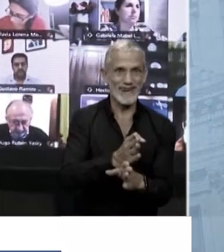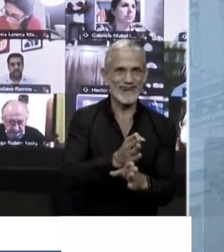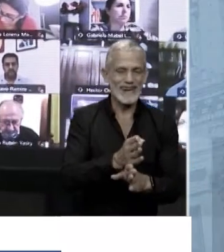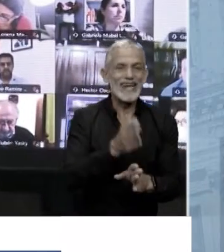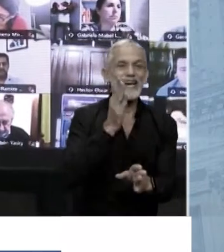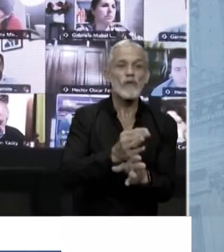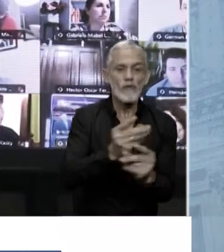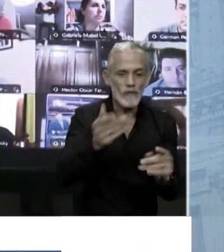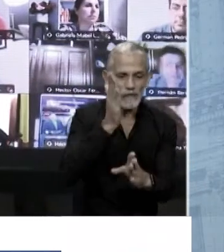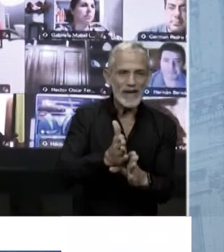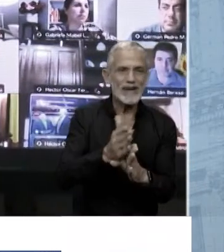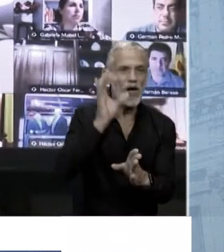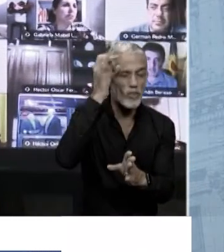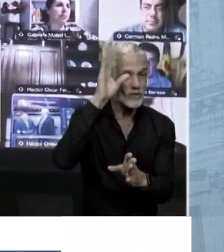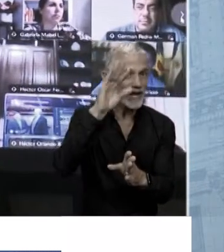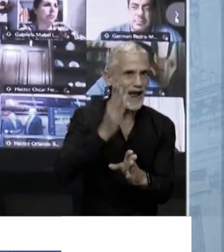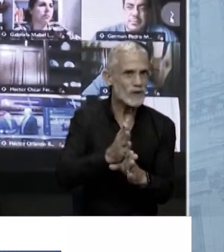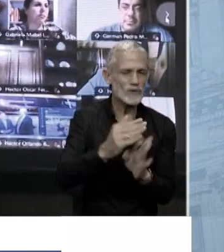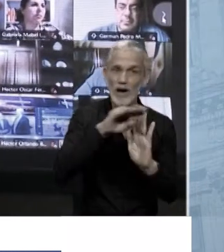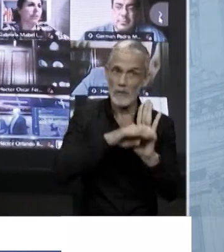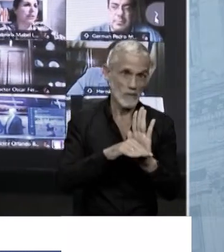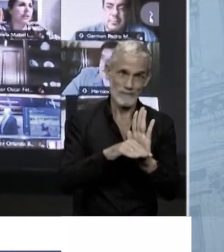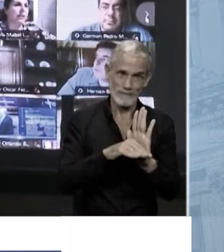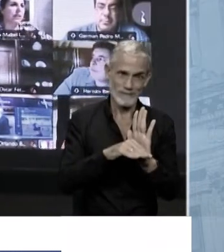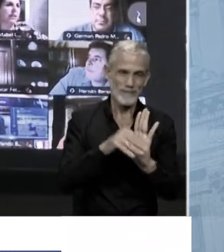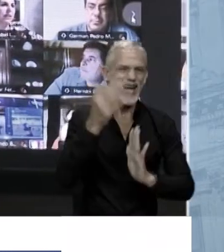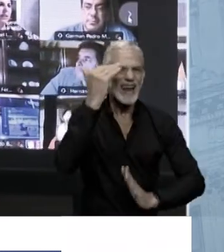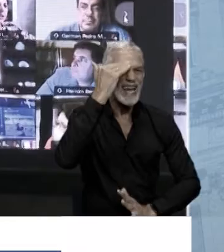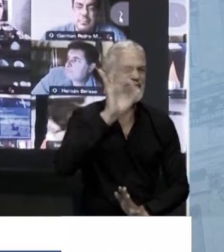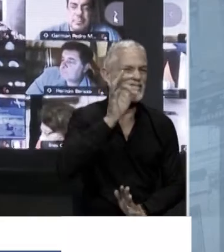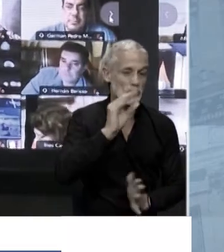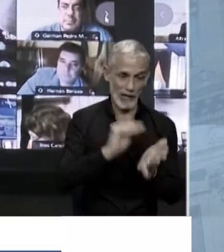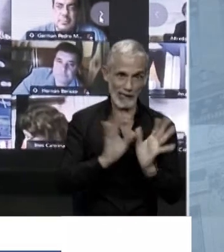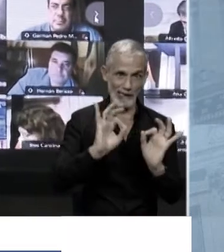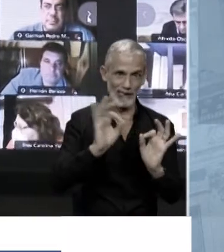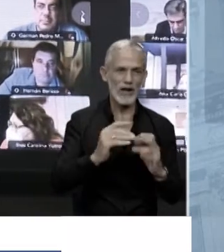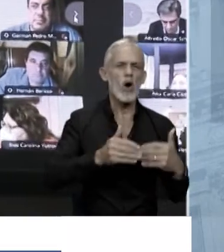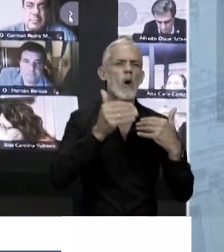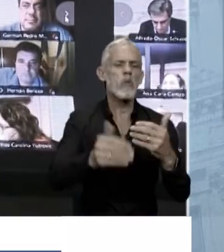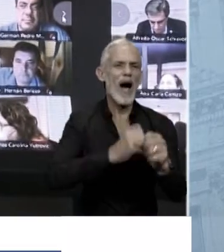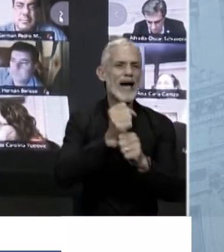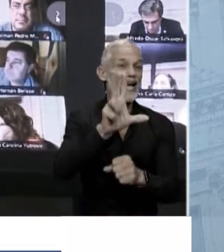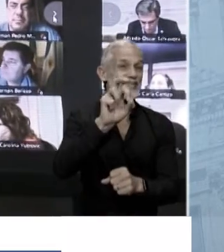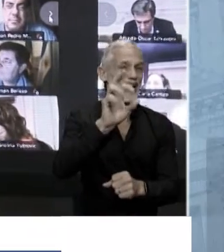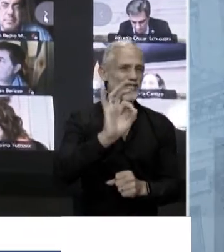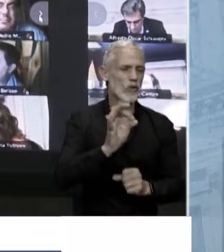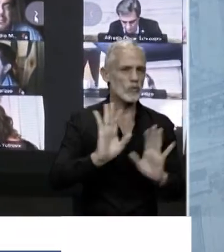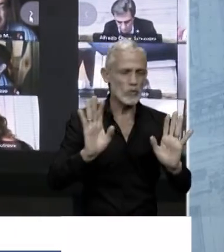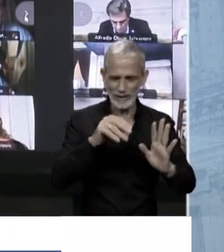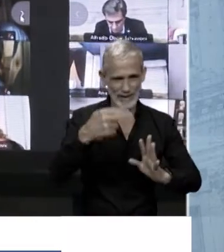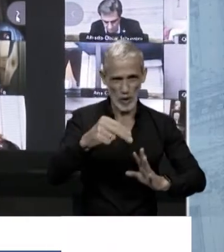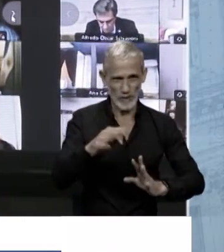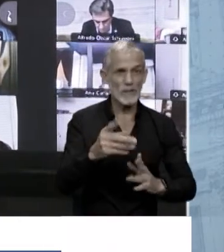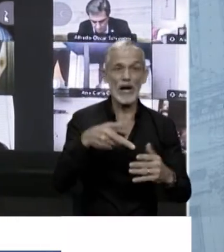Estas sesiones no está previsto en el protocolo último del 15 de octubre, que nosotros prorrogamos hasta el 30, que vencido